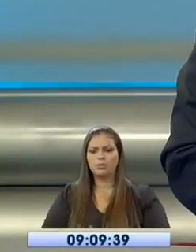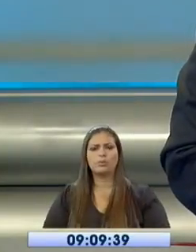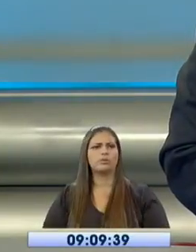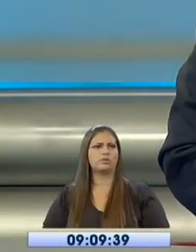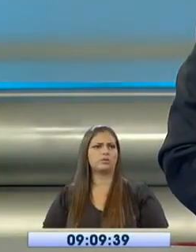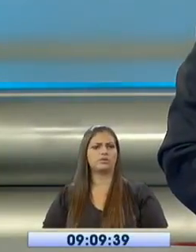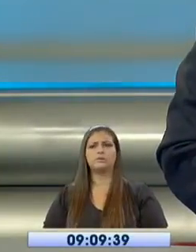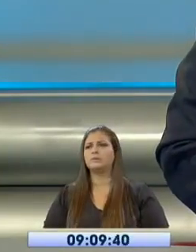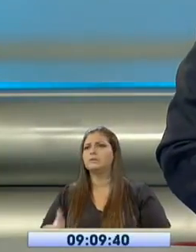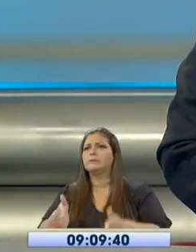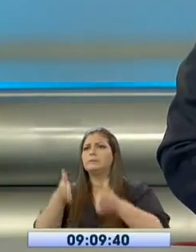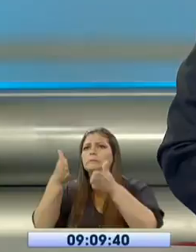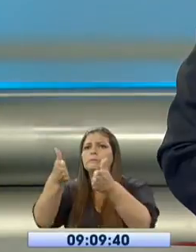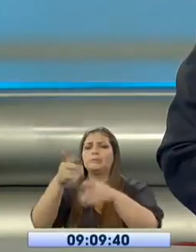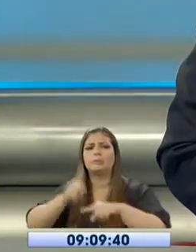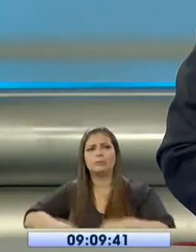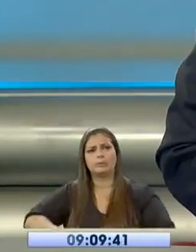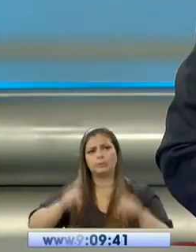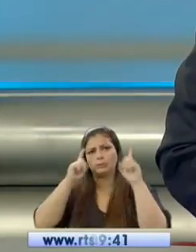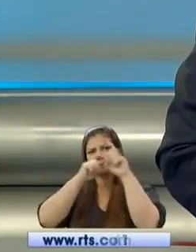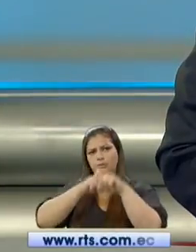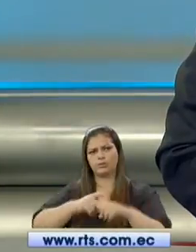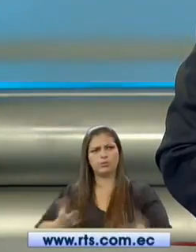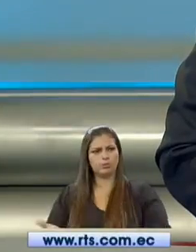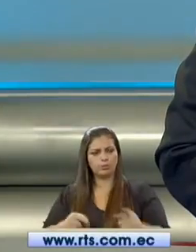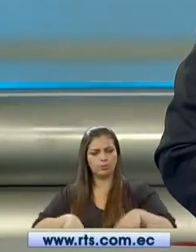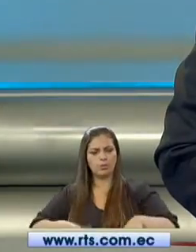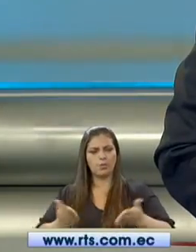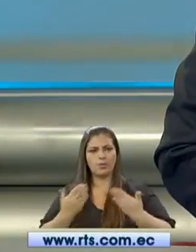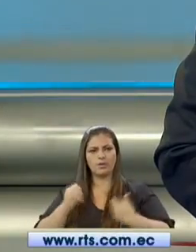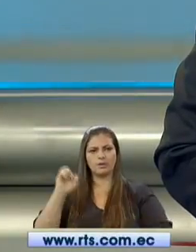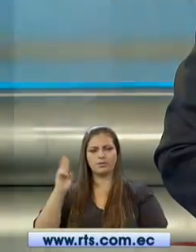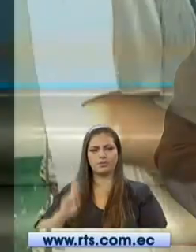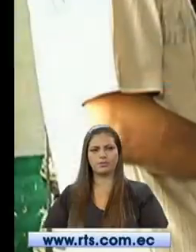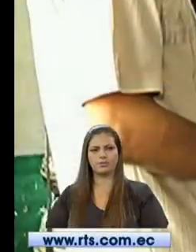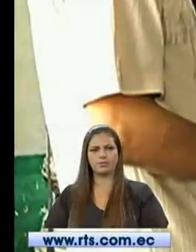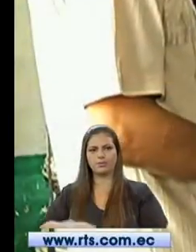2. Esto es al sur de Guayaquil.